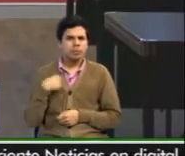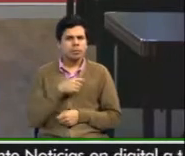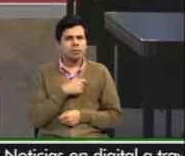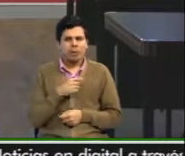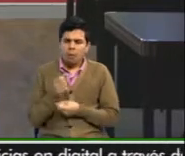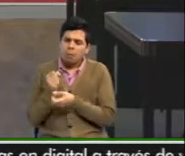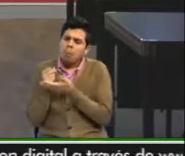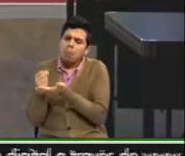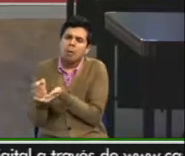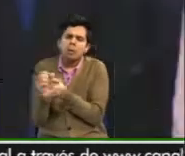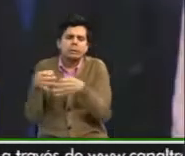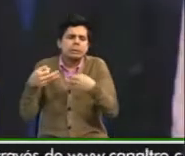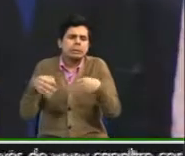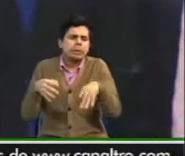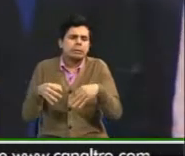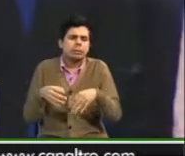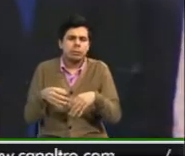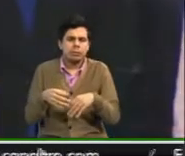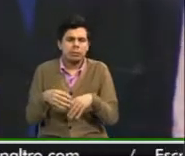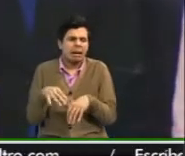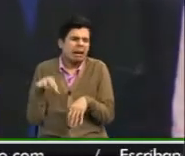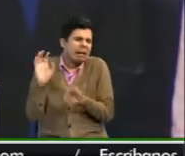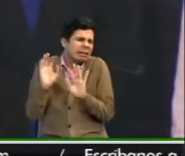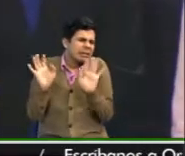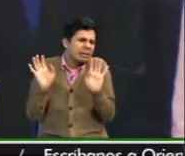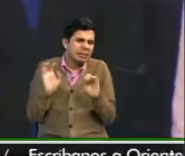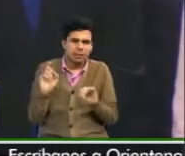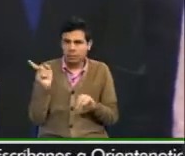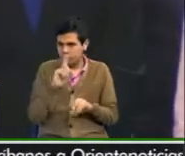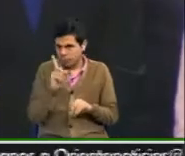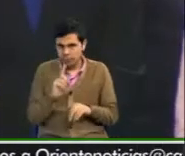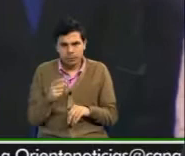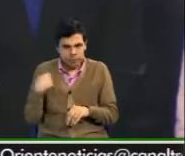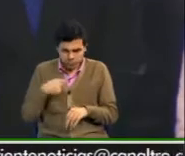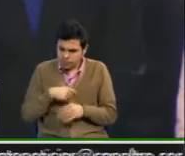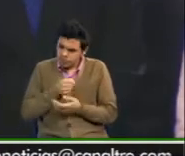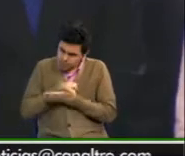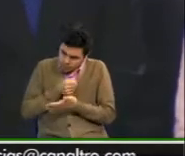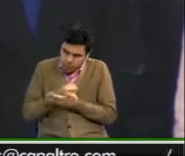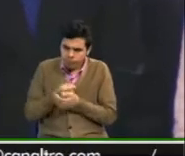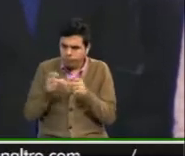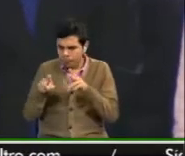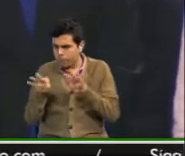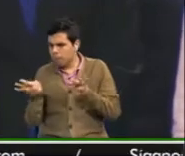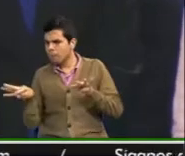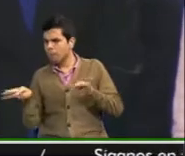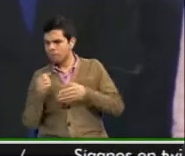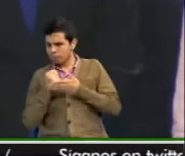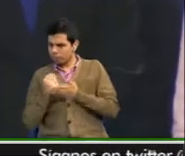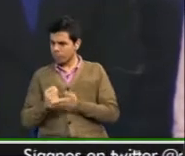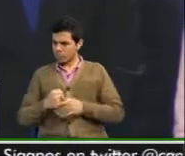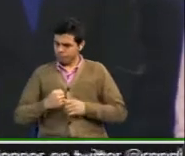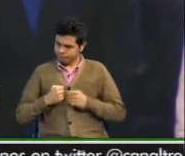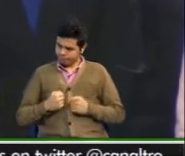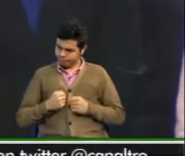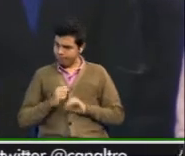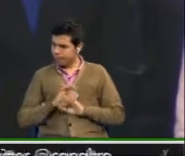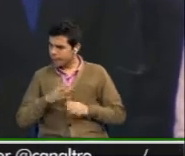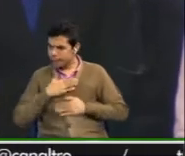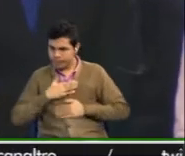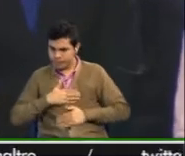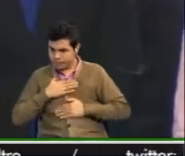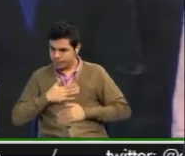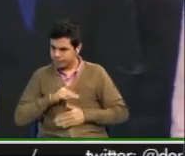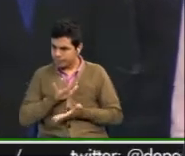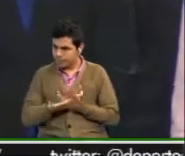descansaremos hasta no ver los establecidos sin miedo en su propia